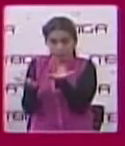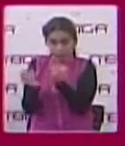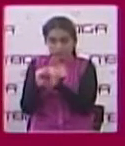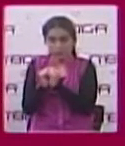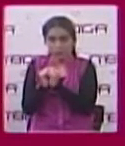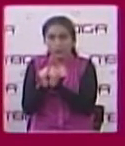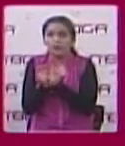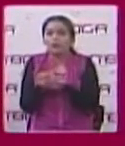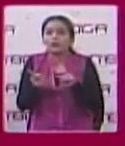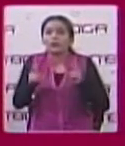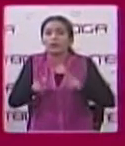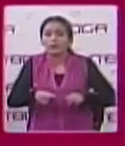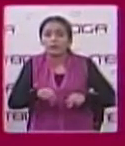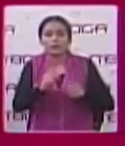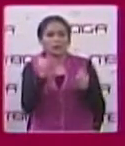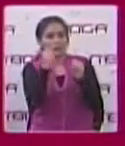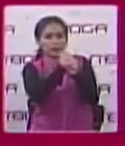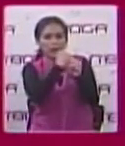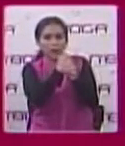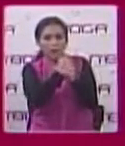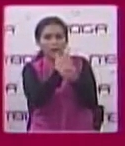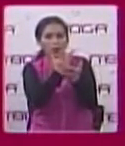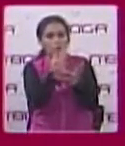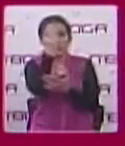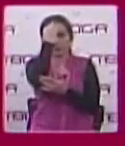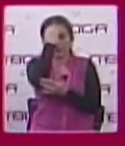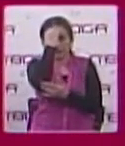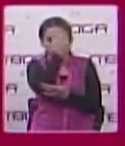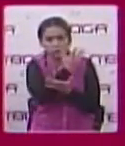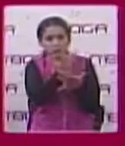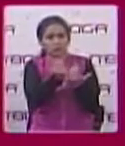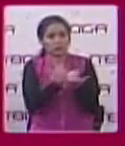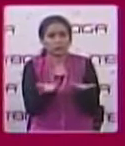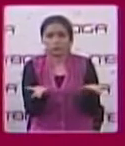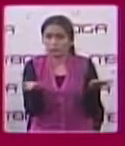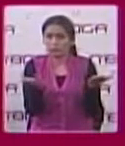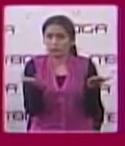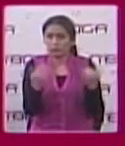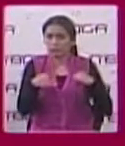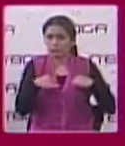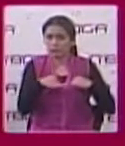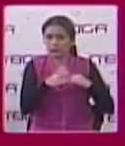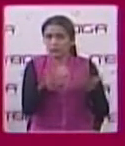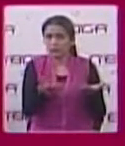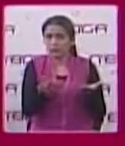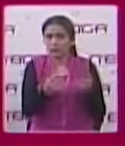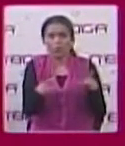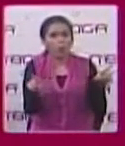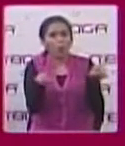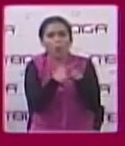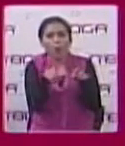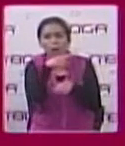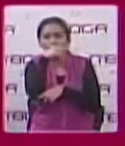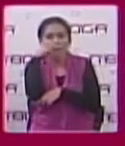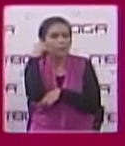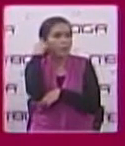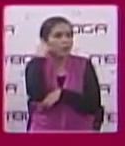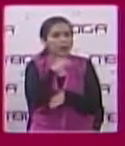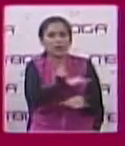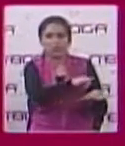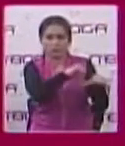parte profesional, educativa, estamos en las mismas condiciones y tenemos las mismas